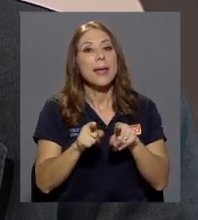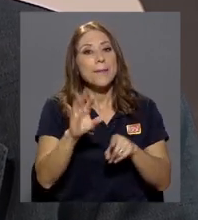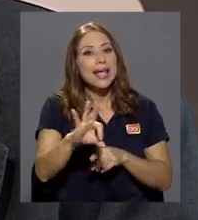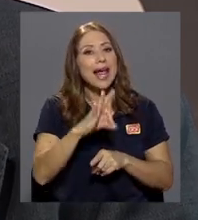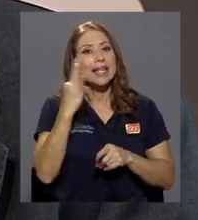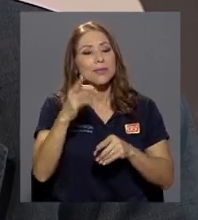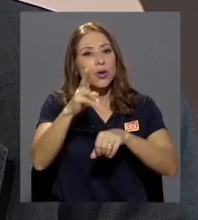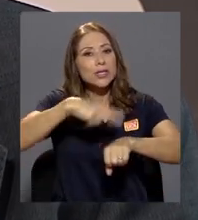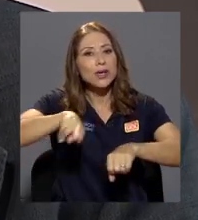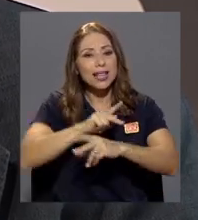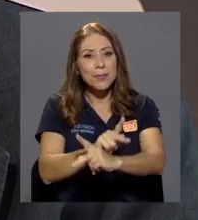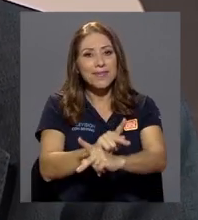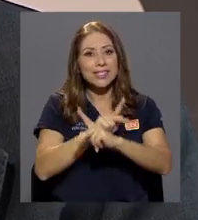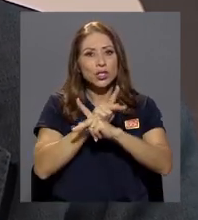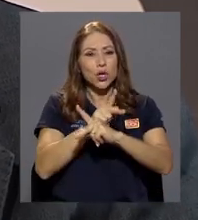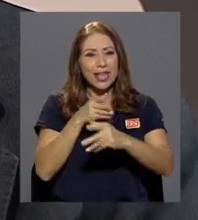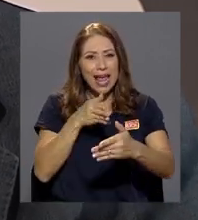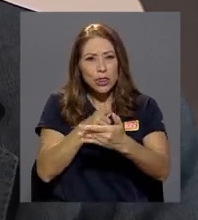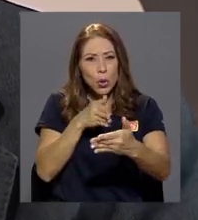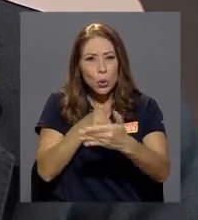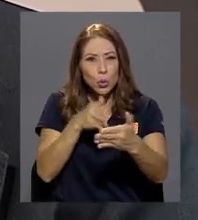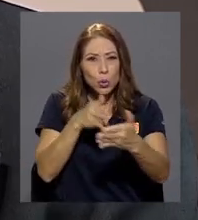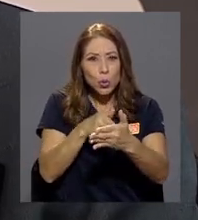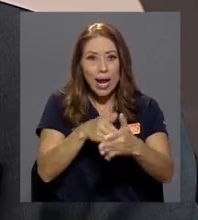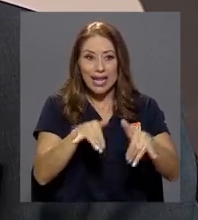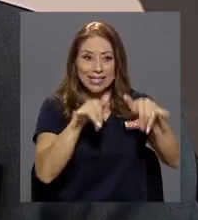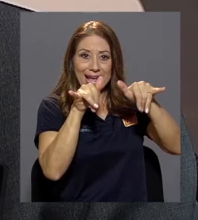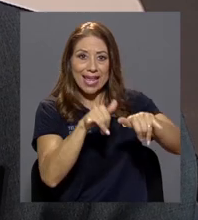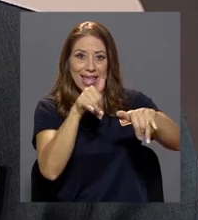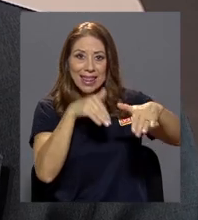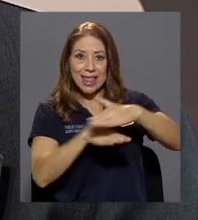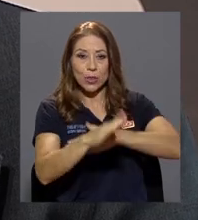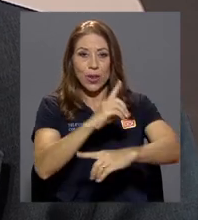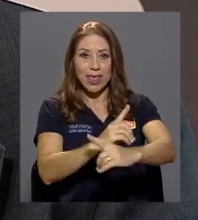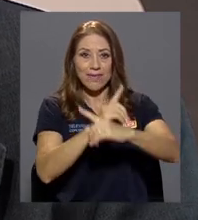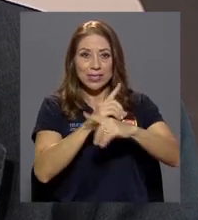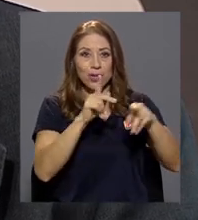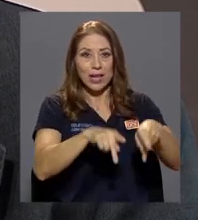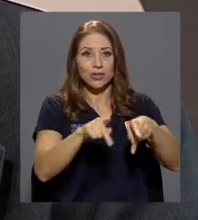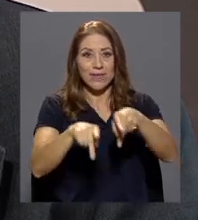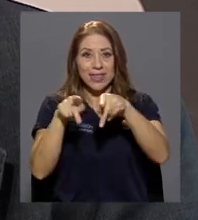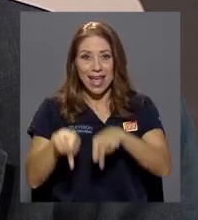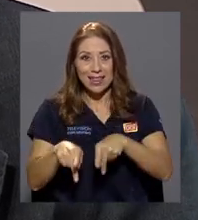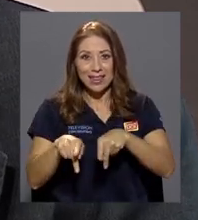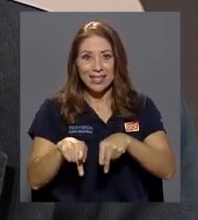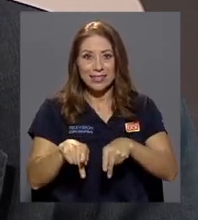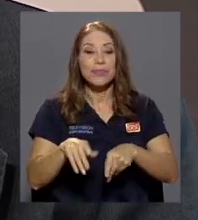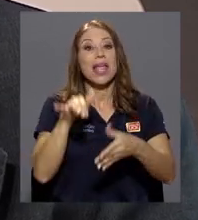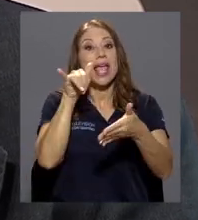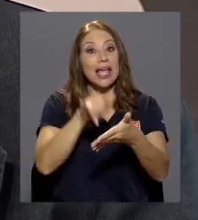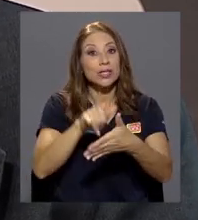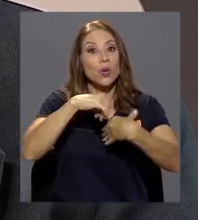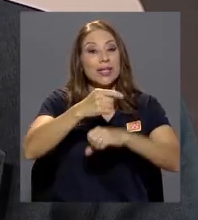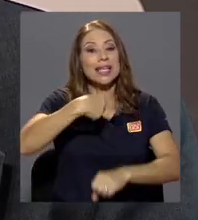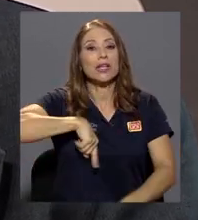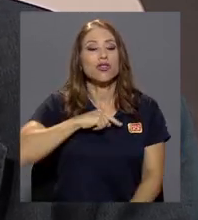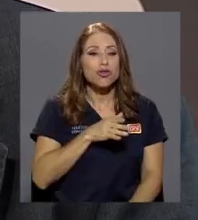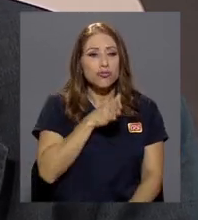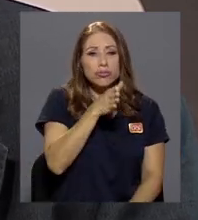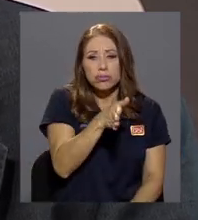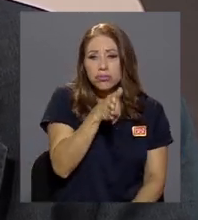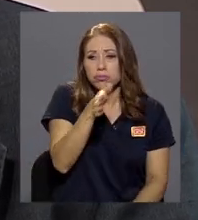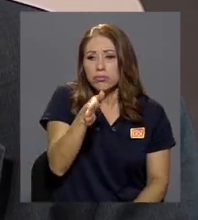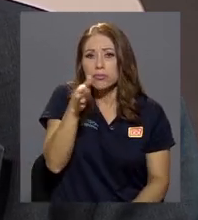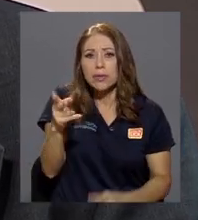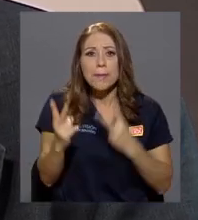de prevención de la tortura que se aloja aquí en la defensoría de los de los habitantes esto nos ha llevado a las visitas carcelarias